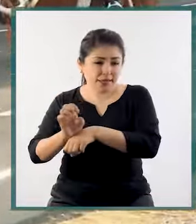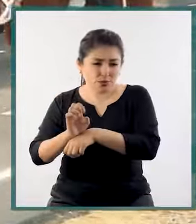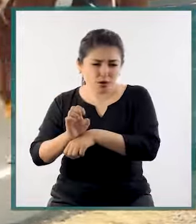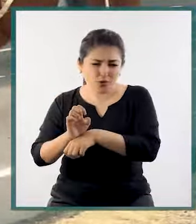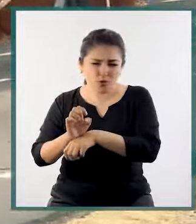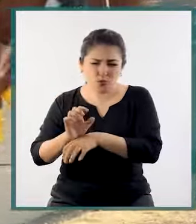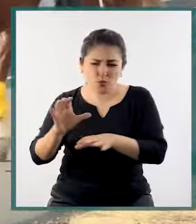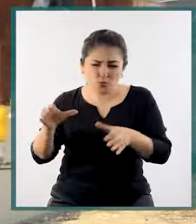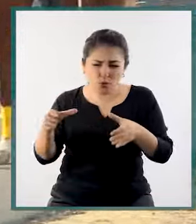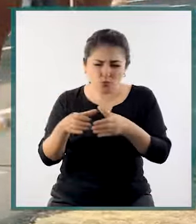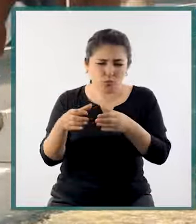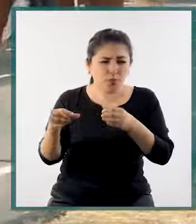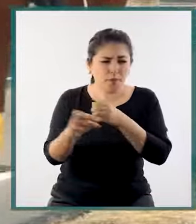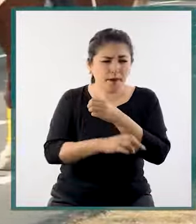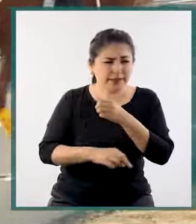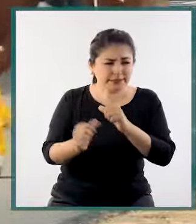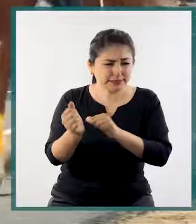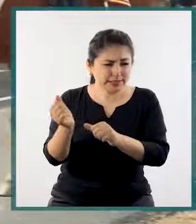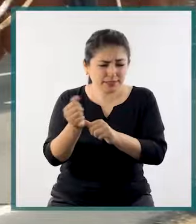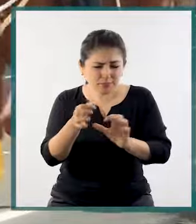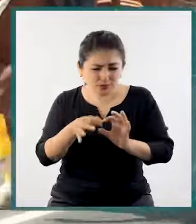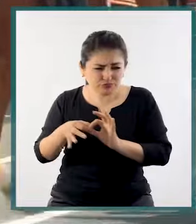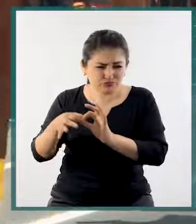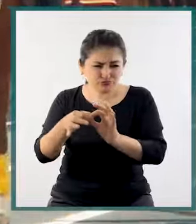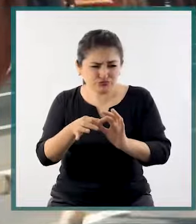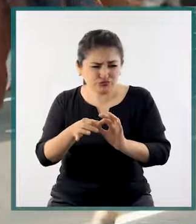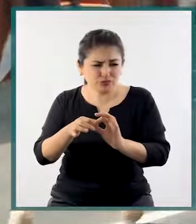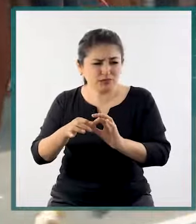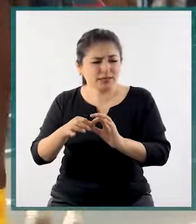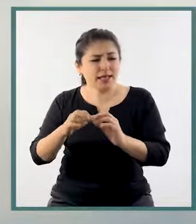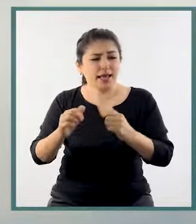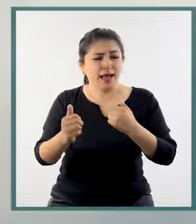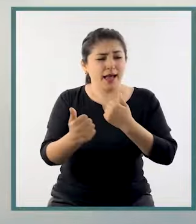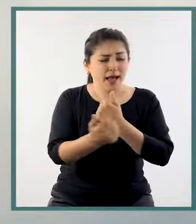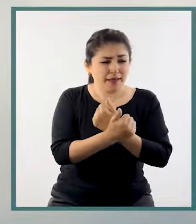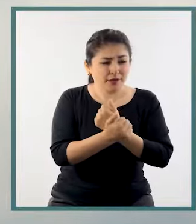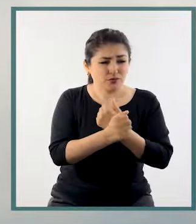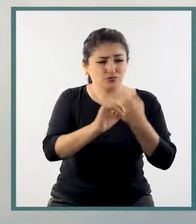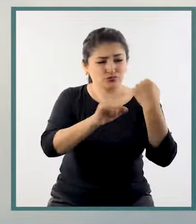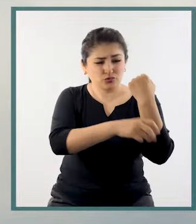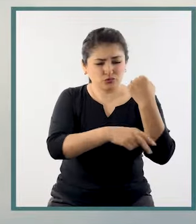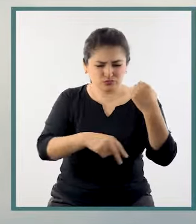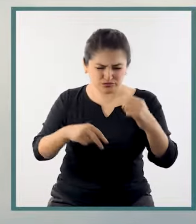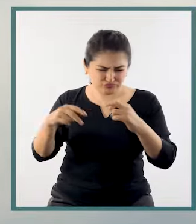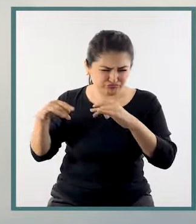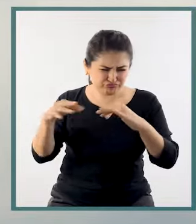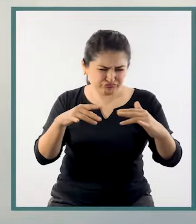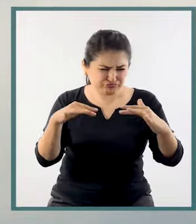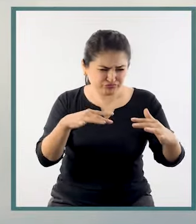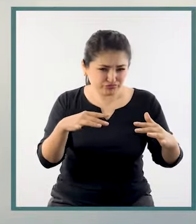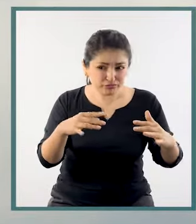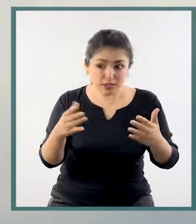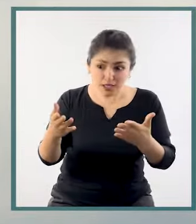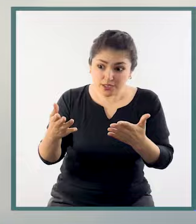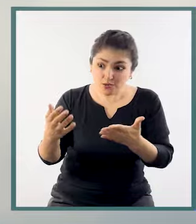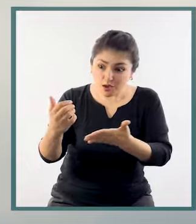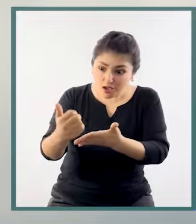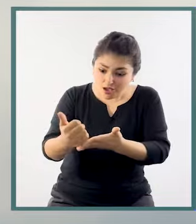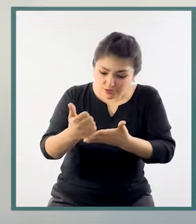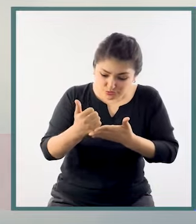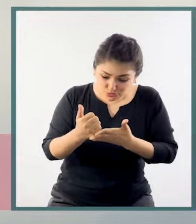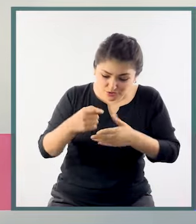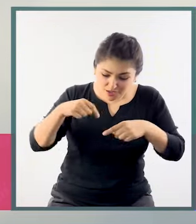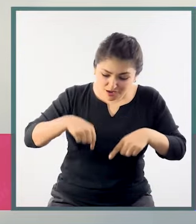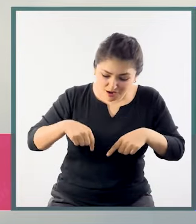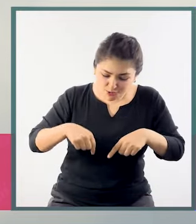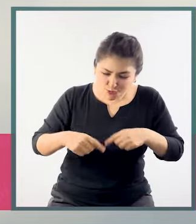aquí integrados en esta lucha, en la batalla de Junín y la de Ayacucho, pues nos hacen ver que gracias a ellos hoy gozamos